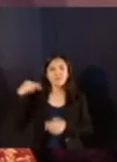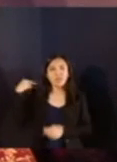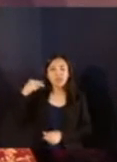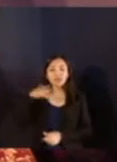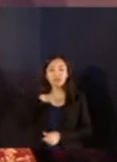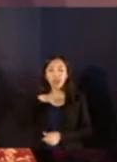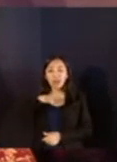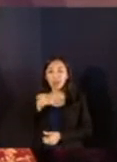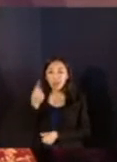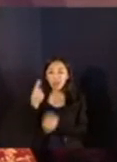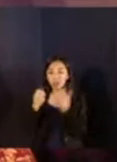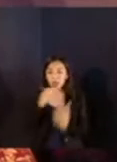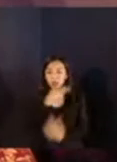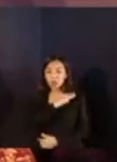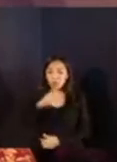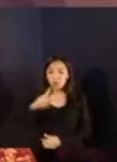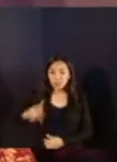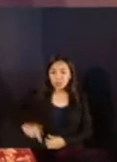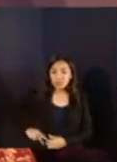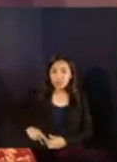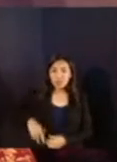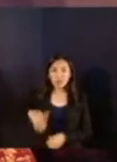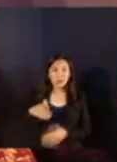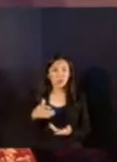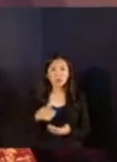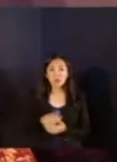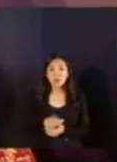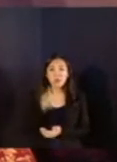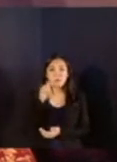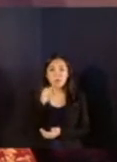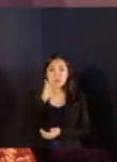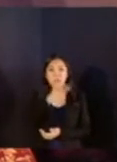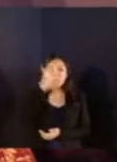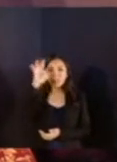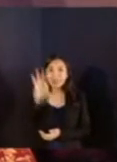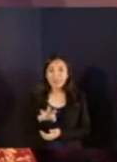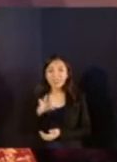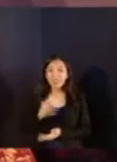del 20% de analfabetismo. Veracruz tiene,